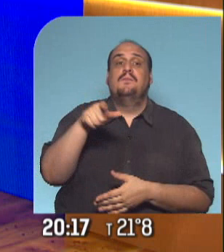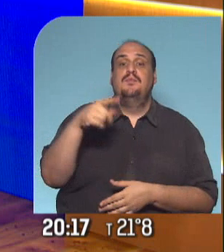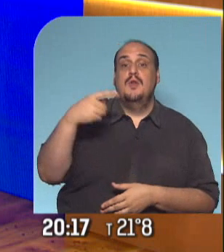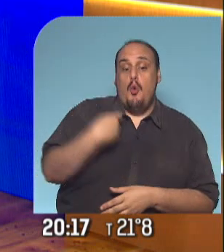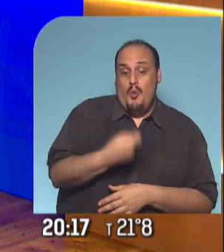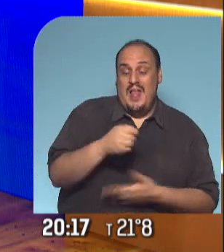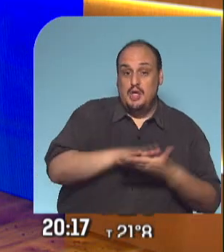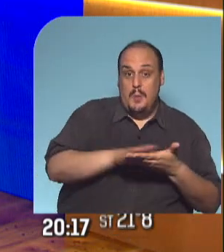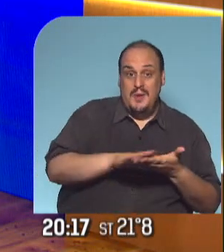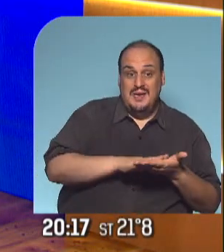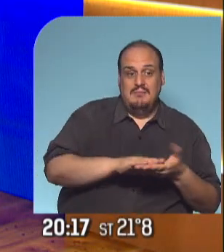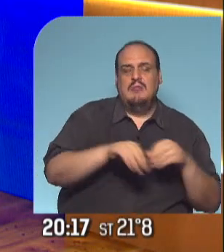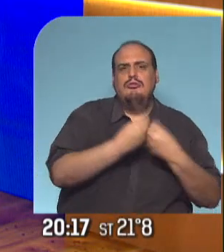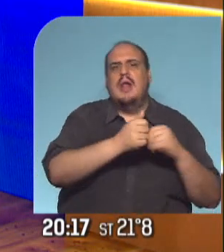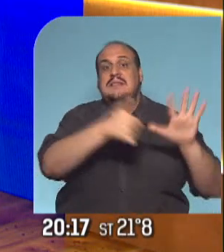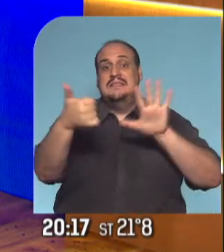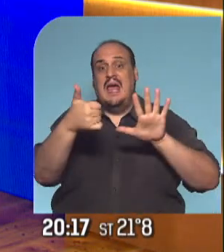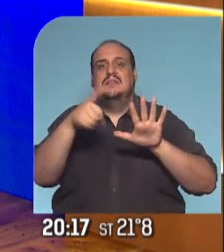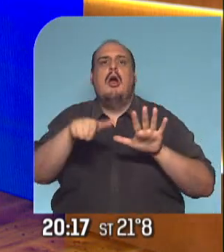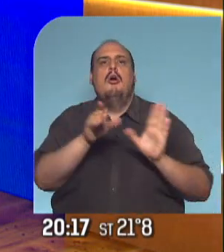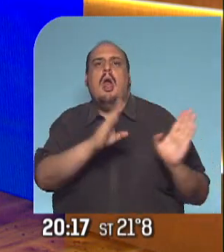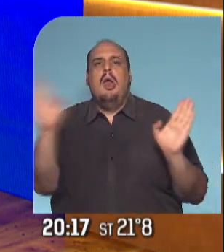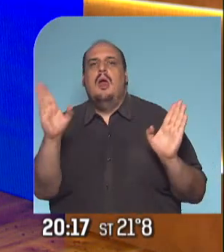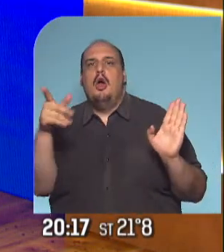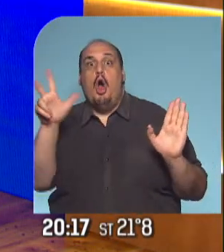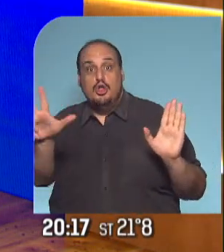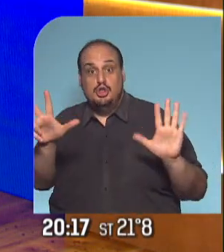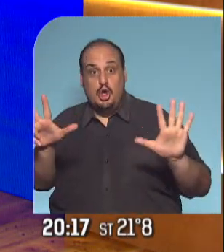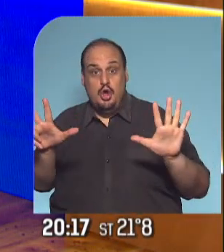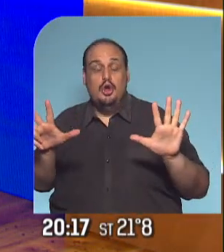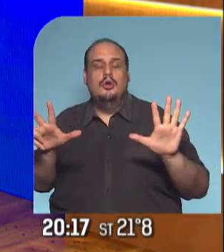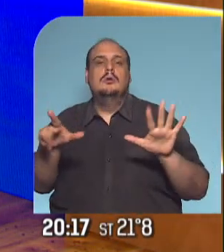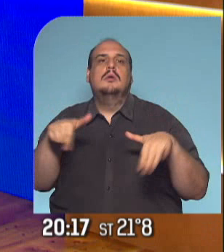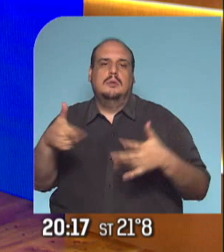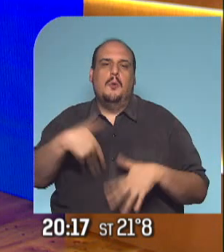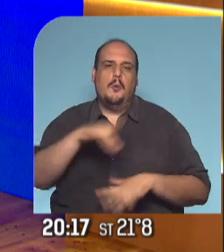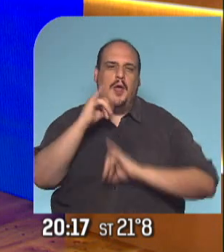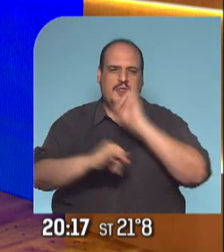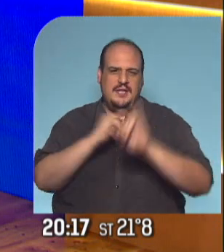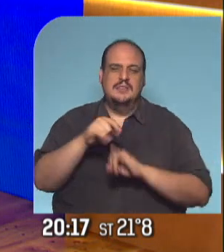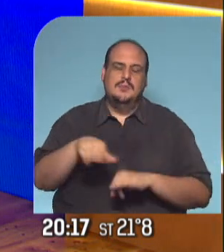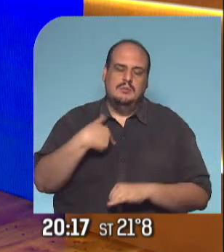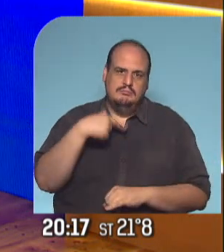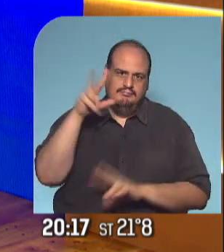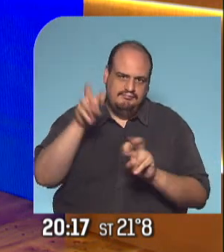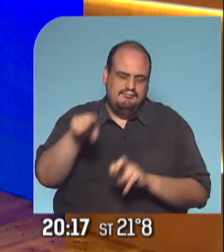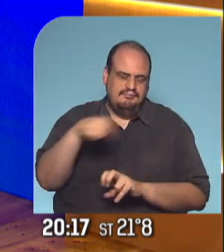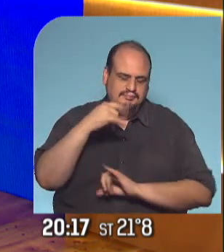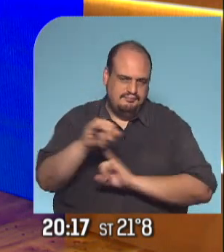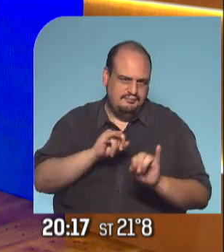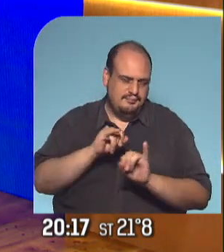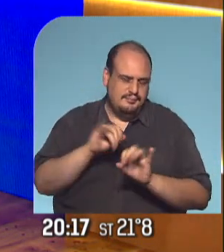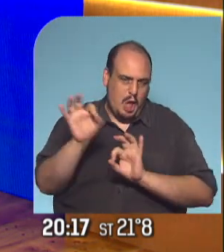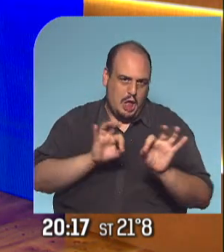pasará a partir de 8 haberes mínimos. Por supuesto que ya lo estaremos contando con más detalles porque los próximos días se va a hablar y mucho de este